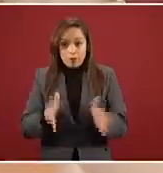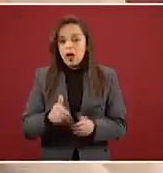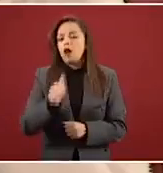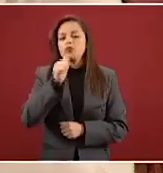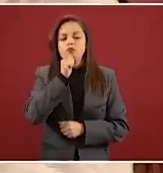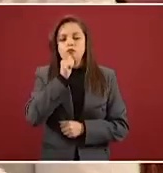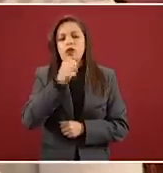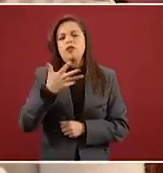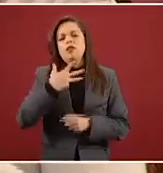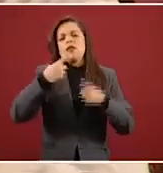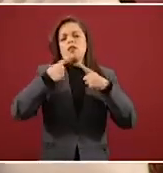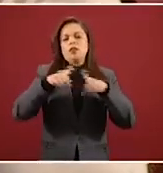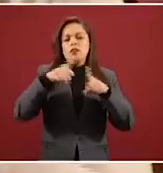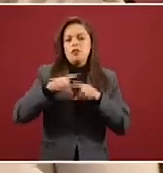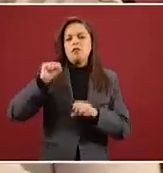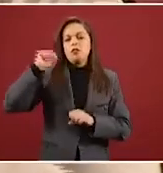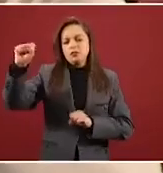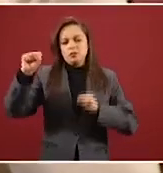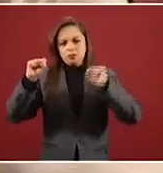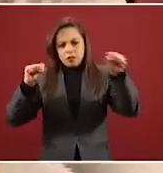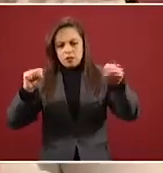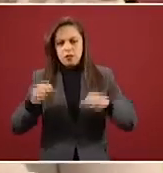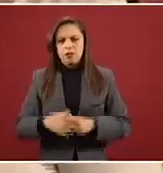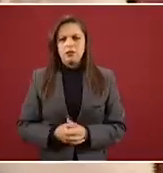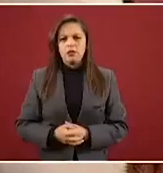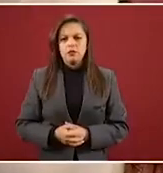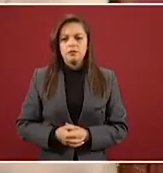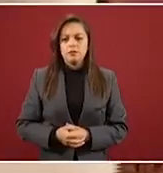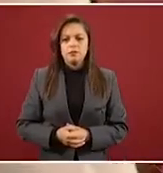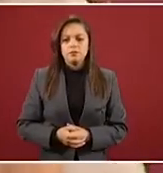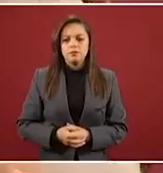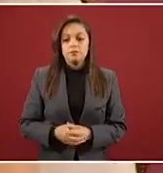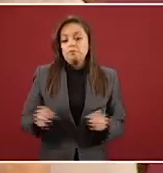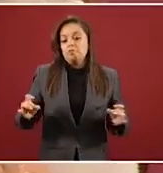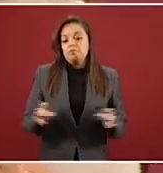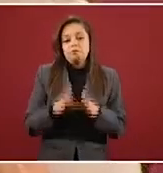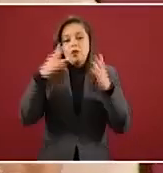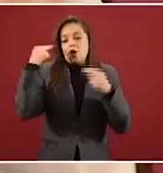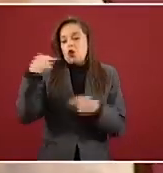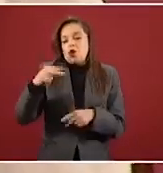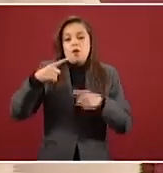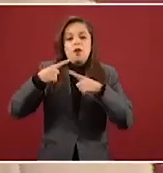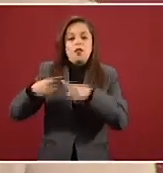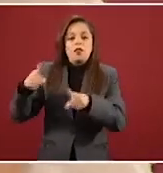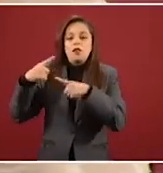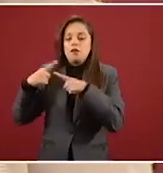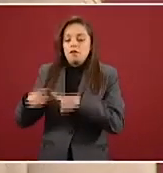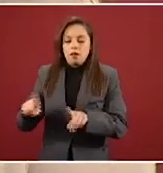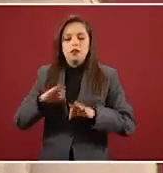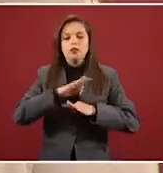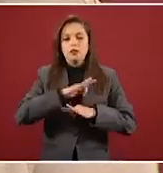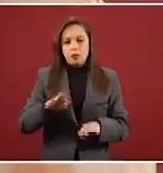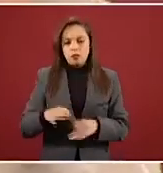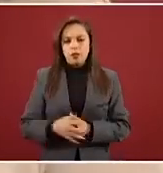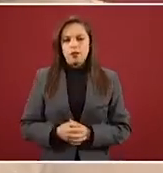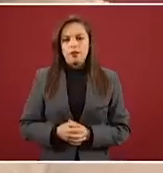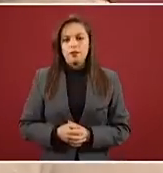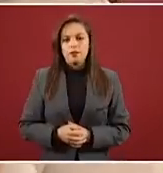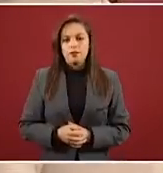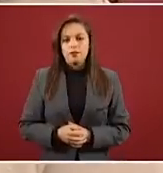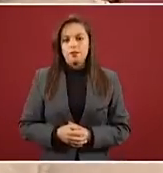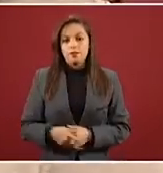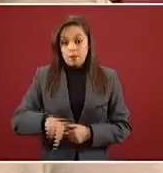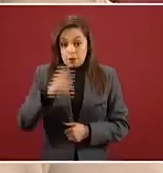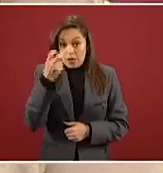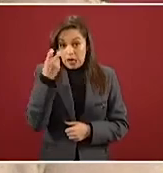sindicatos. Puede haber un sindicato con un nombre distintos, pues. En el caso del recuento, es ahí